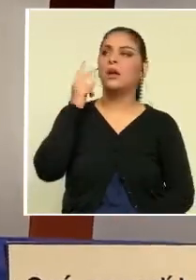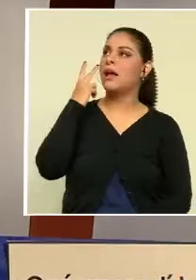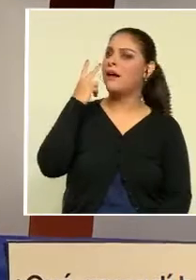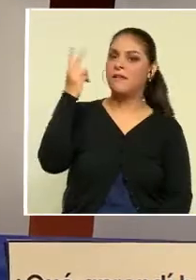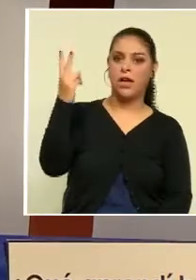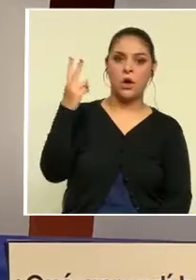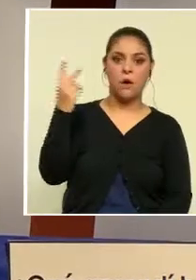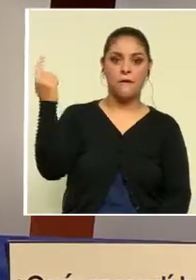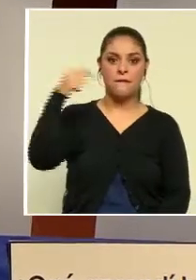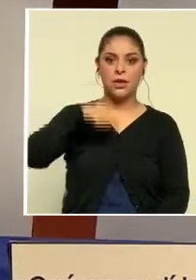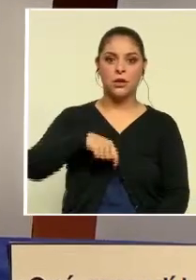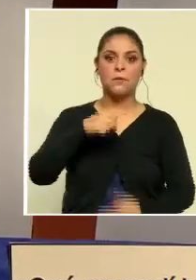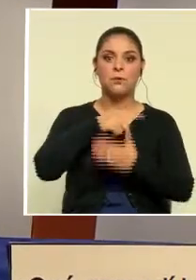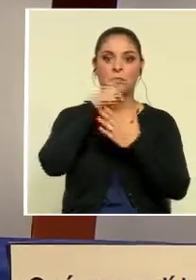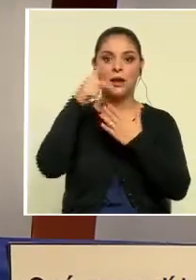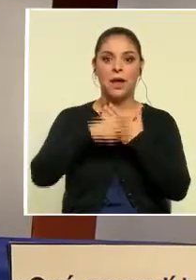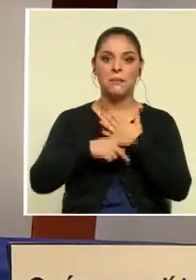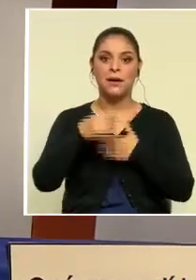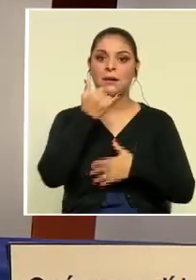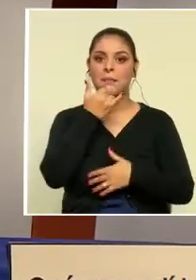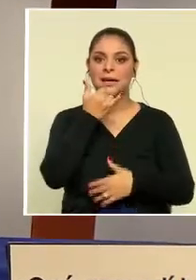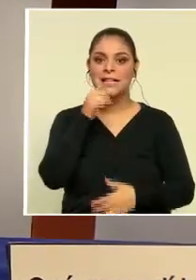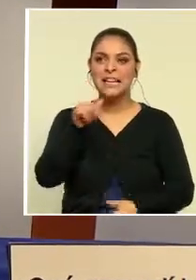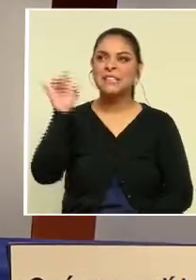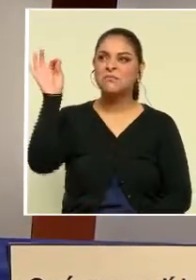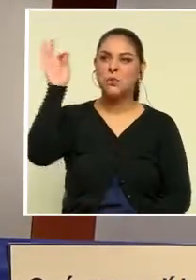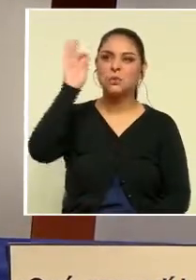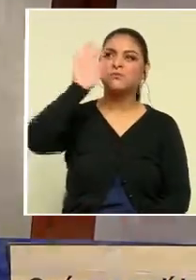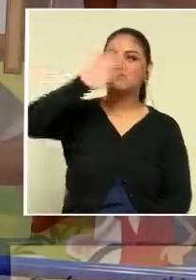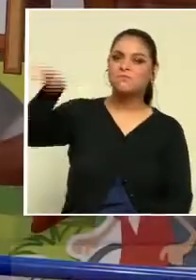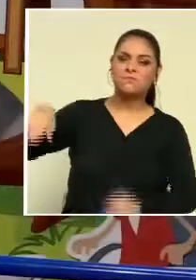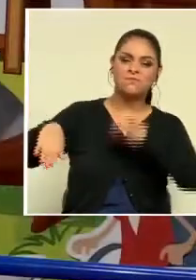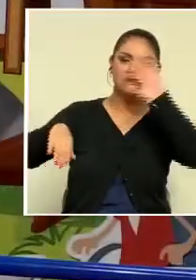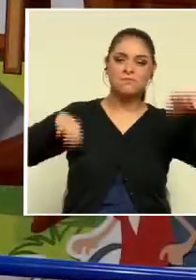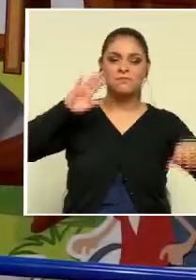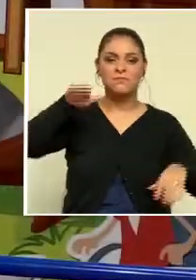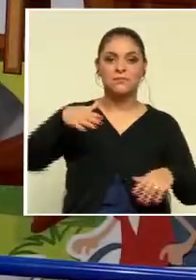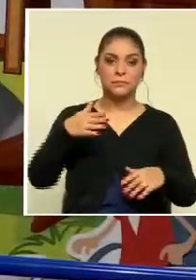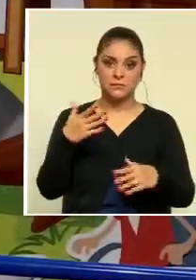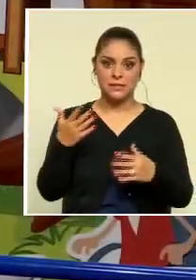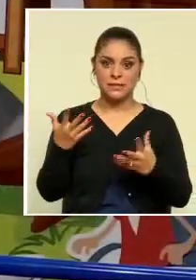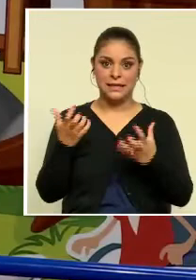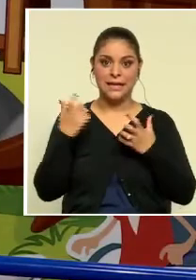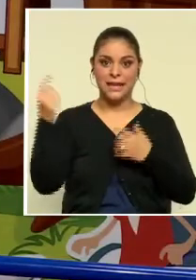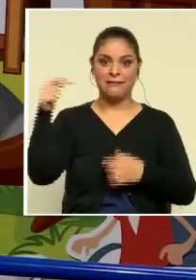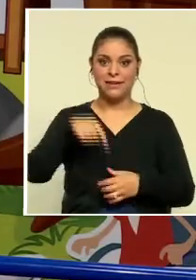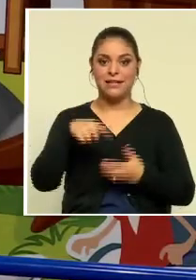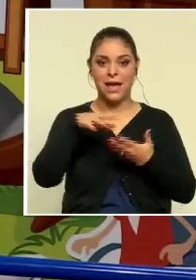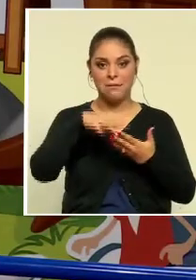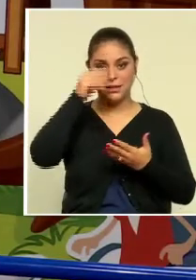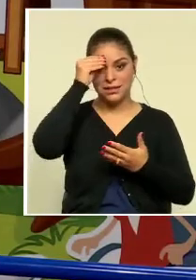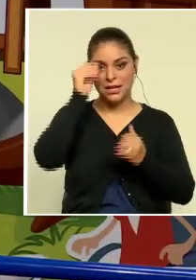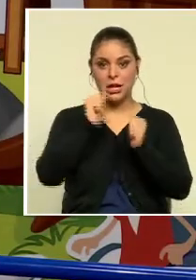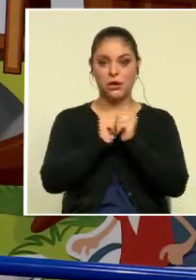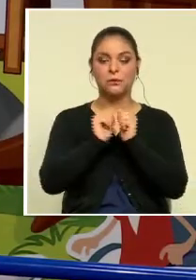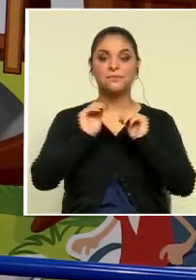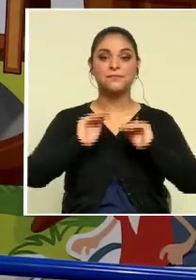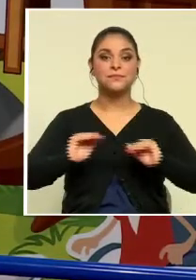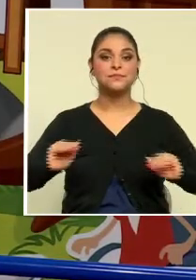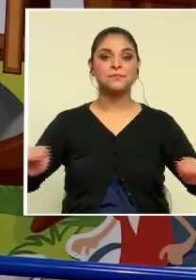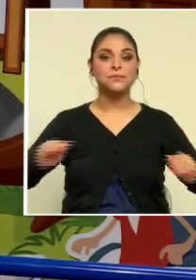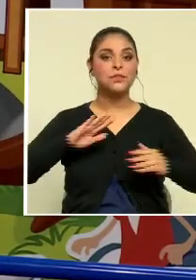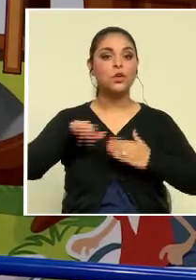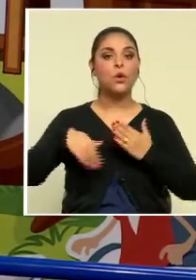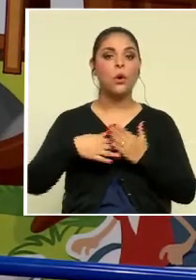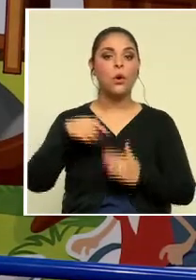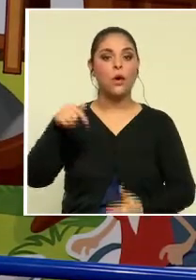cadena de dolor el programa qué pasa con esa mosca será que ella quiere también venir a aprender con los niños y las niñas todo lo que